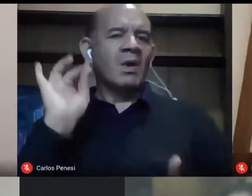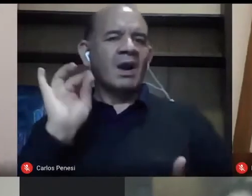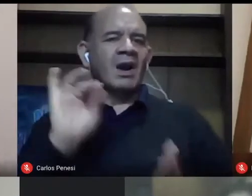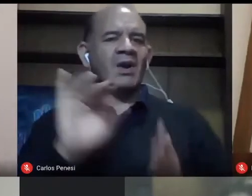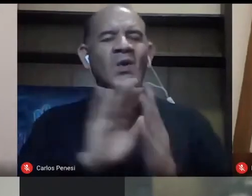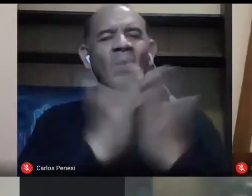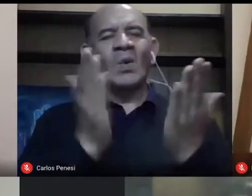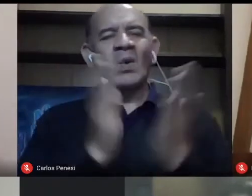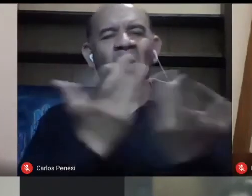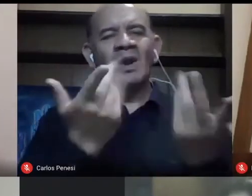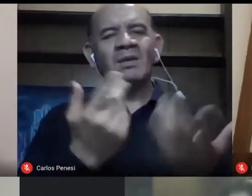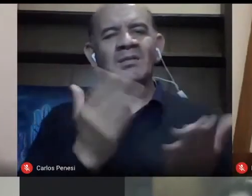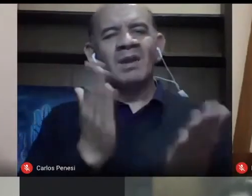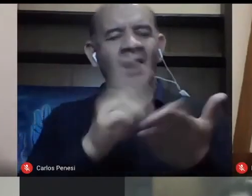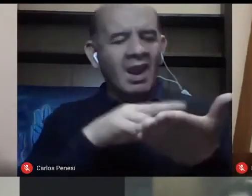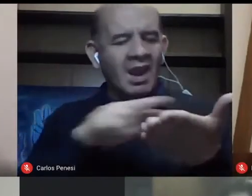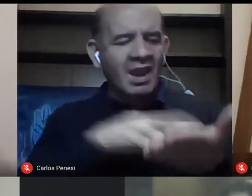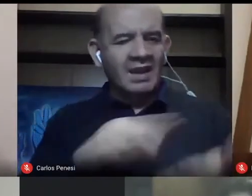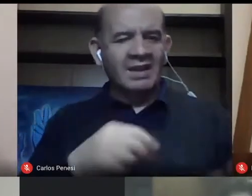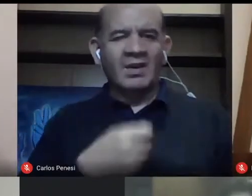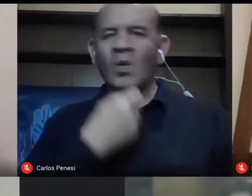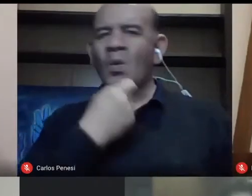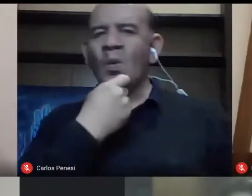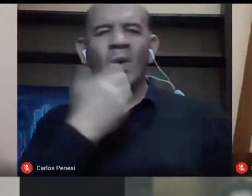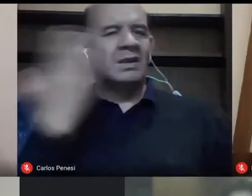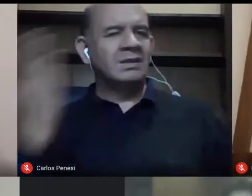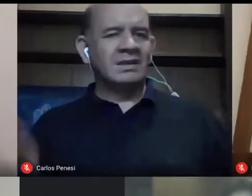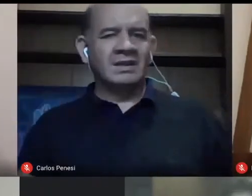o sea a solicitar un servicio